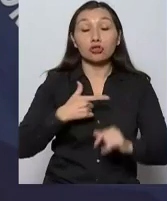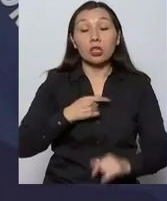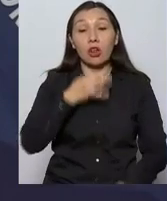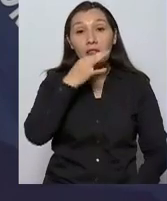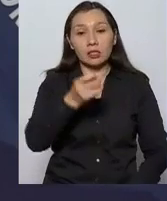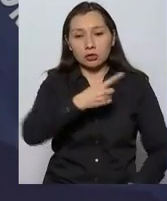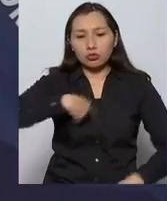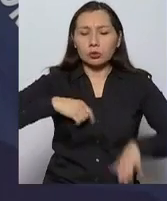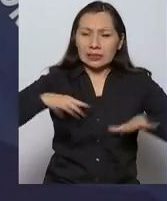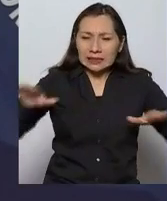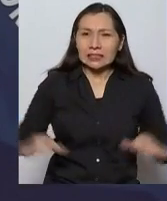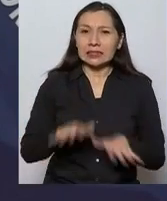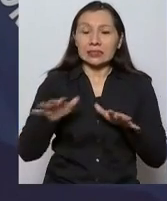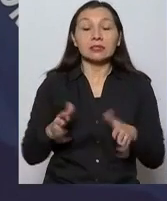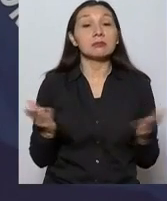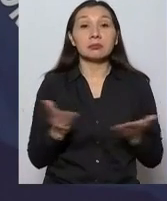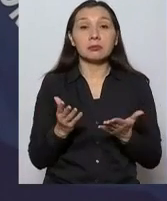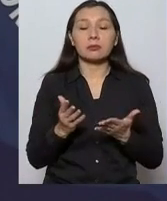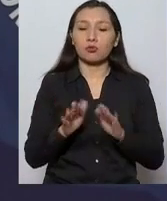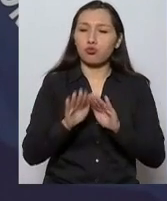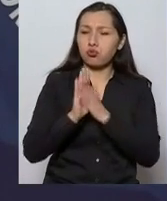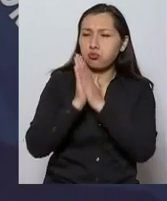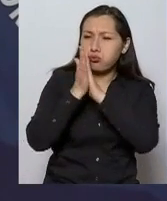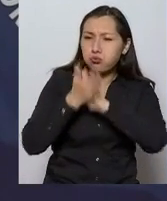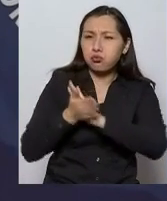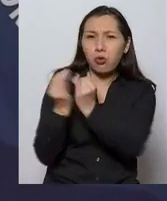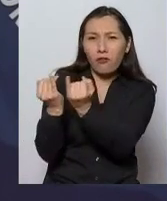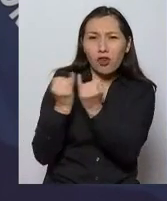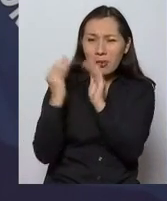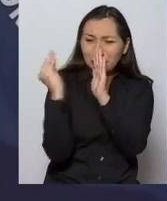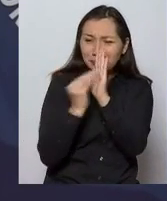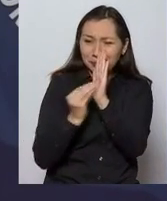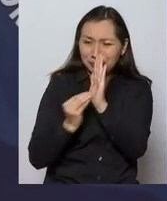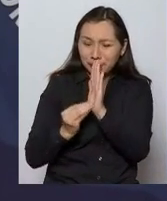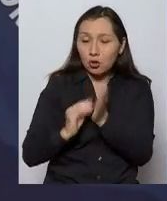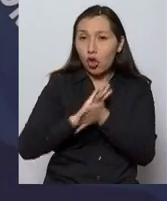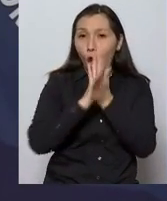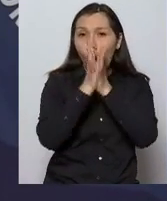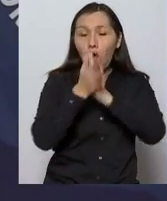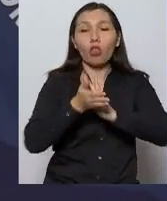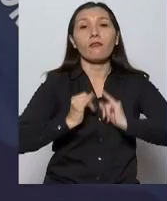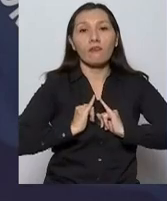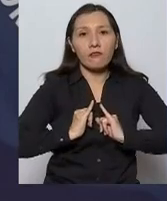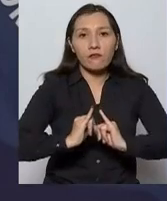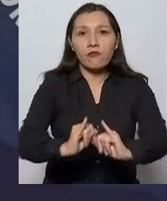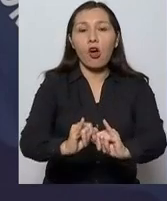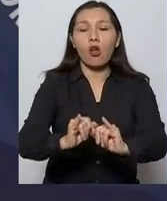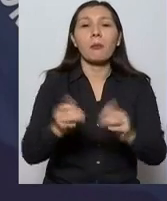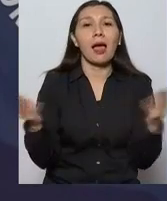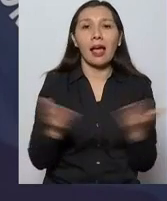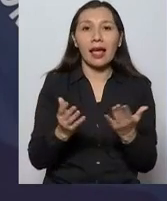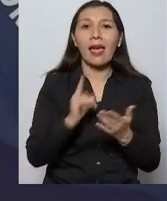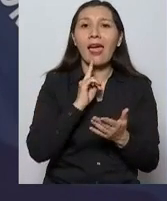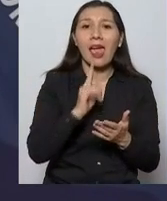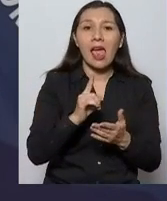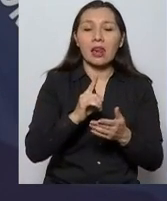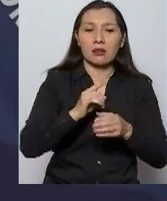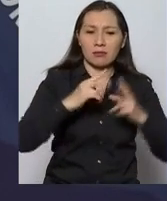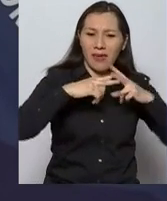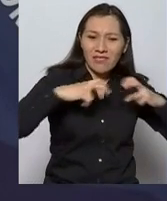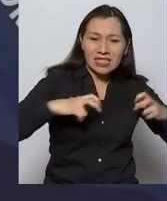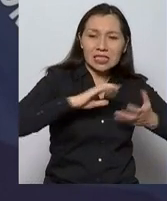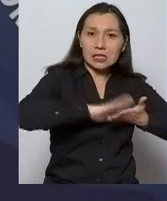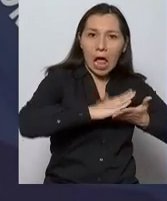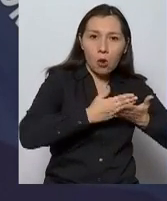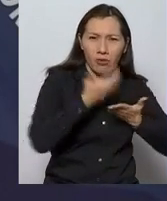que nuestro esfuerzo es tener todos los datos y entregar todos los datos a los